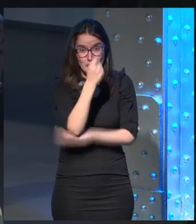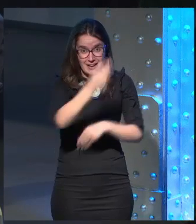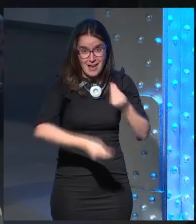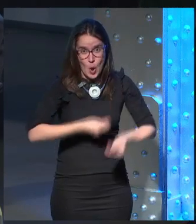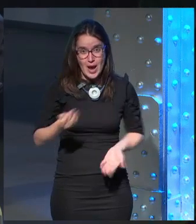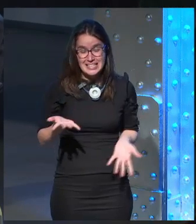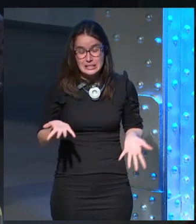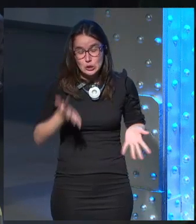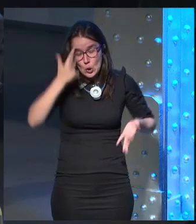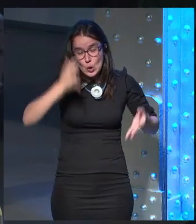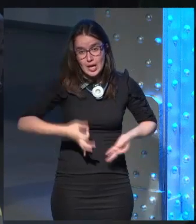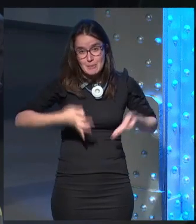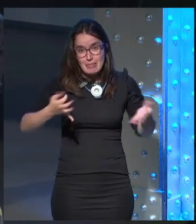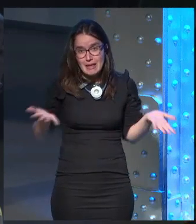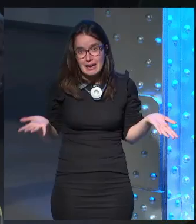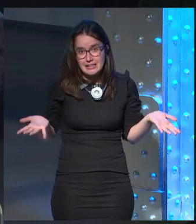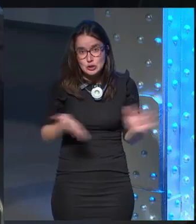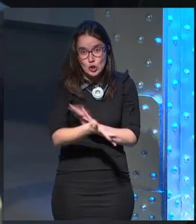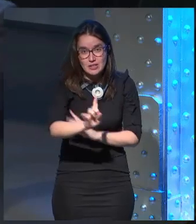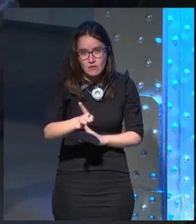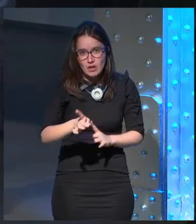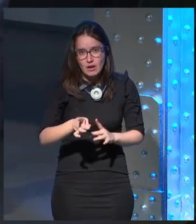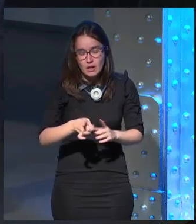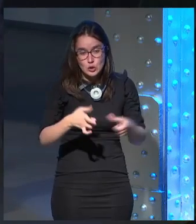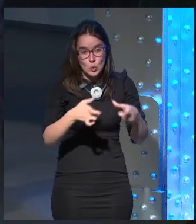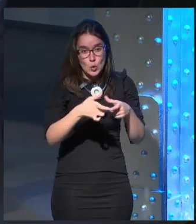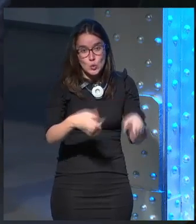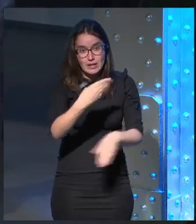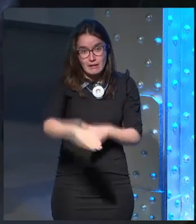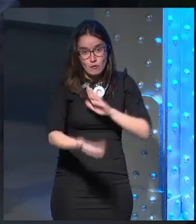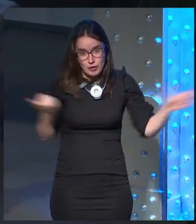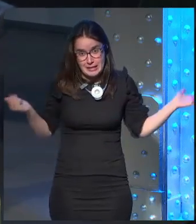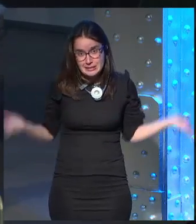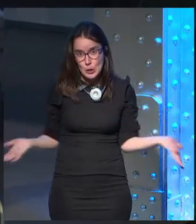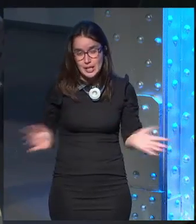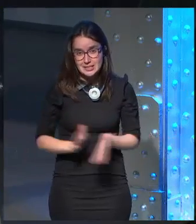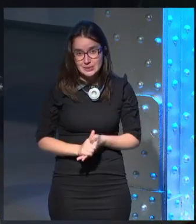Esto, lógicamente, esto no significa que les vayas a quitar la tarjeta de crédito. Entonces,